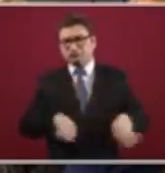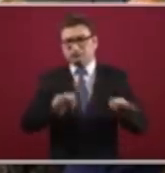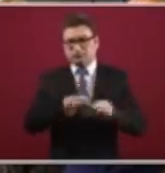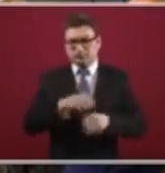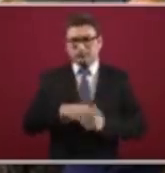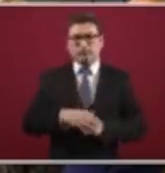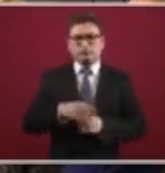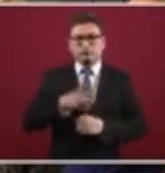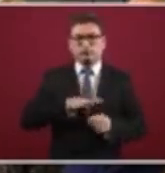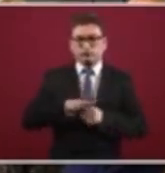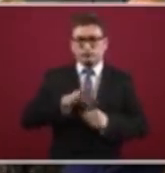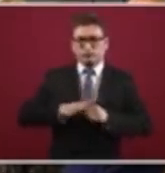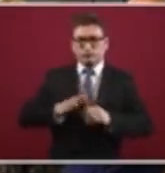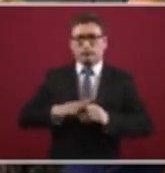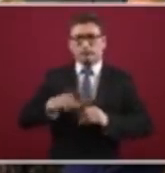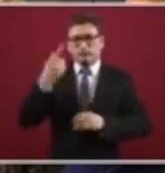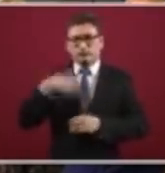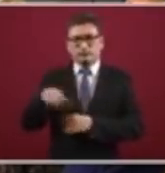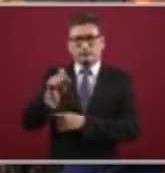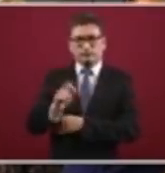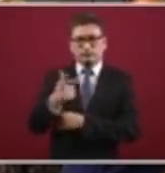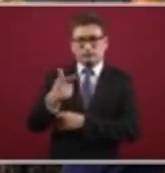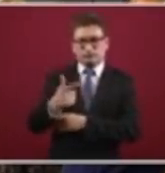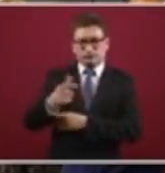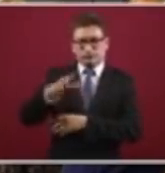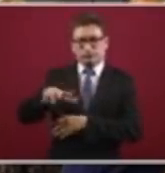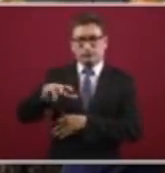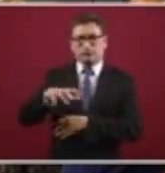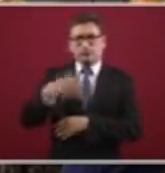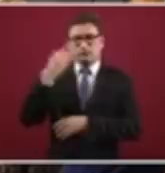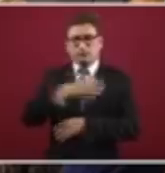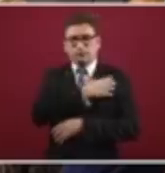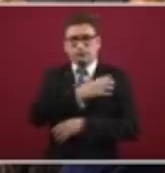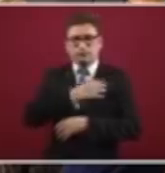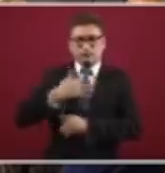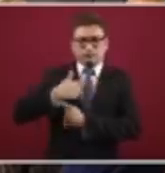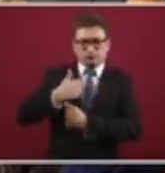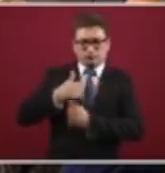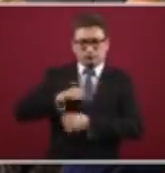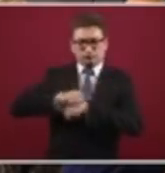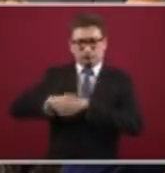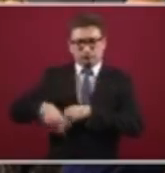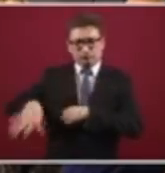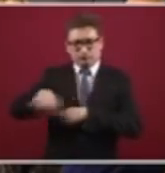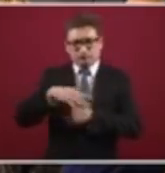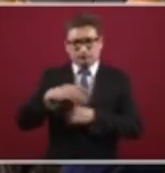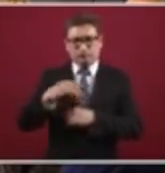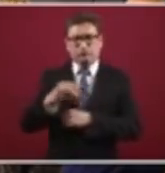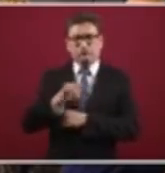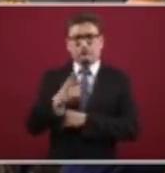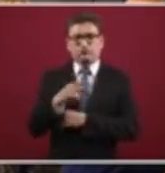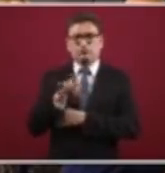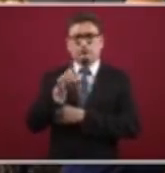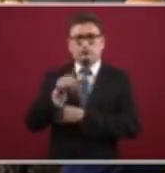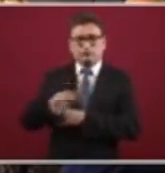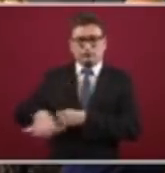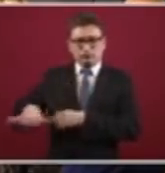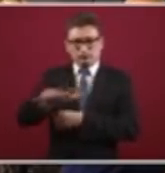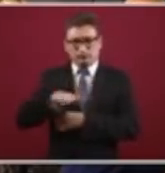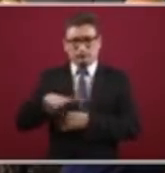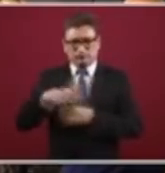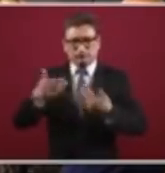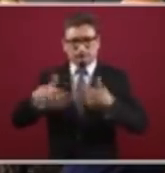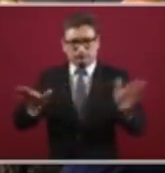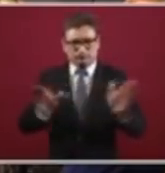las instalaciones del 27 batallón de infantería en ligera ciudad e iguala el intercambio de información la